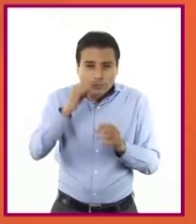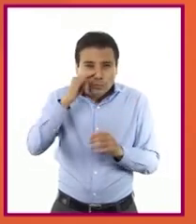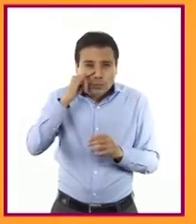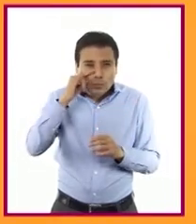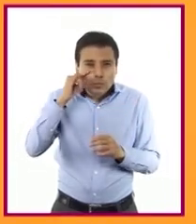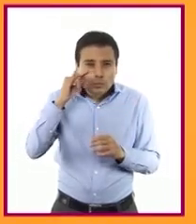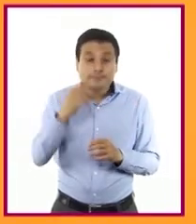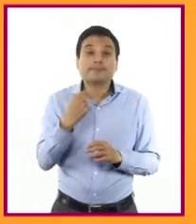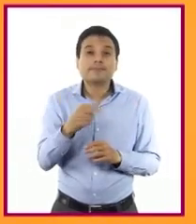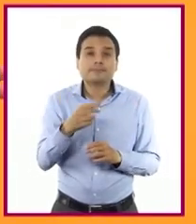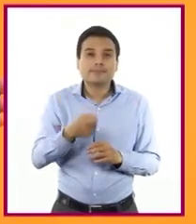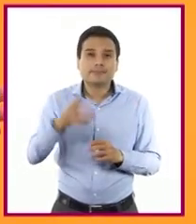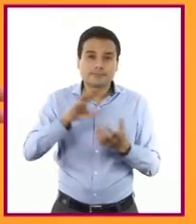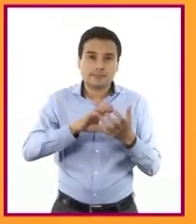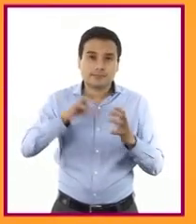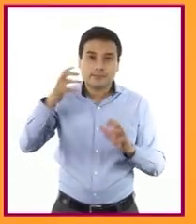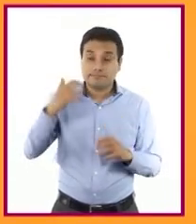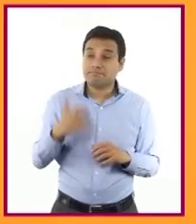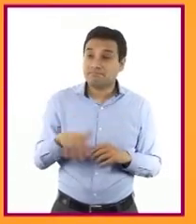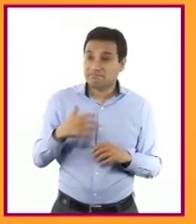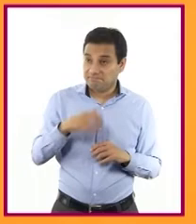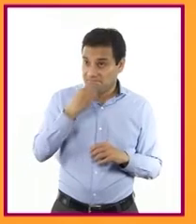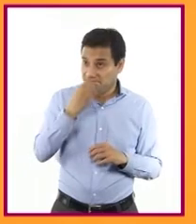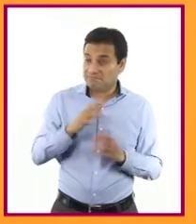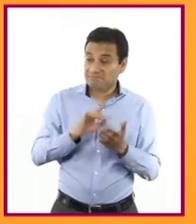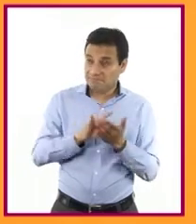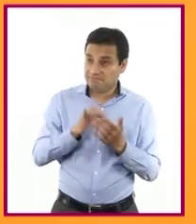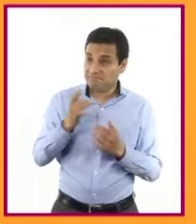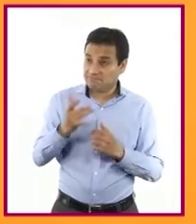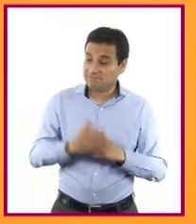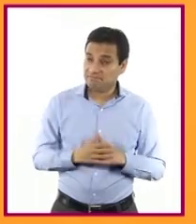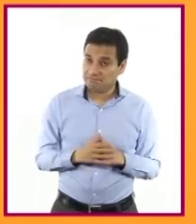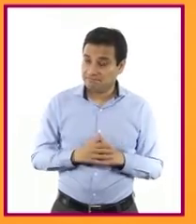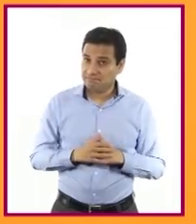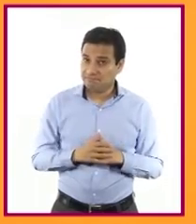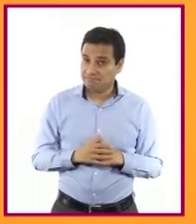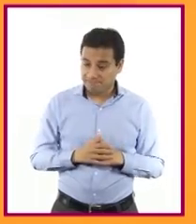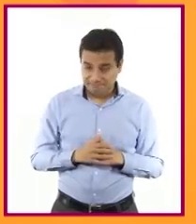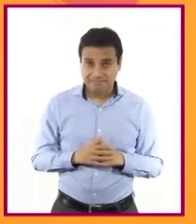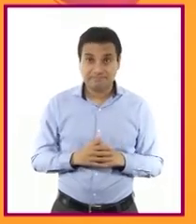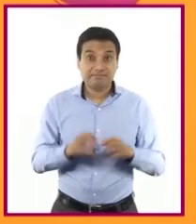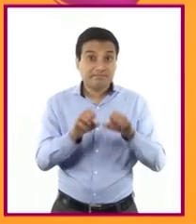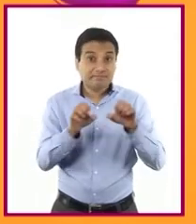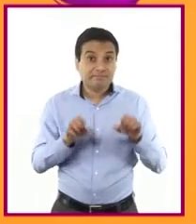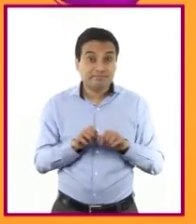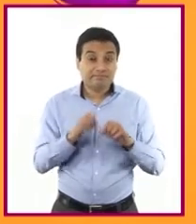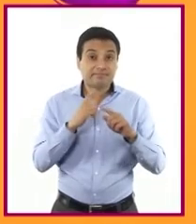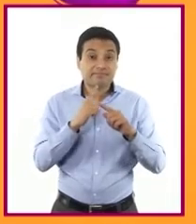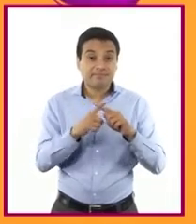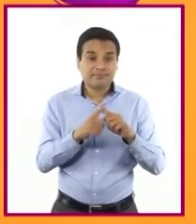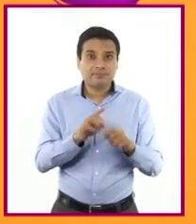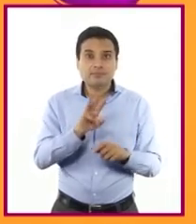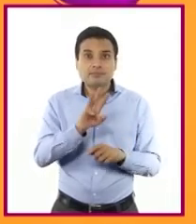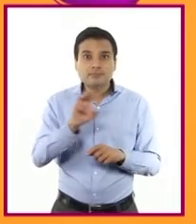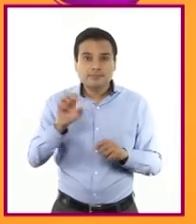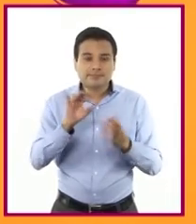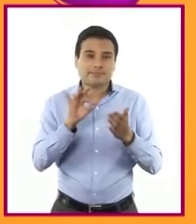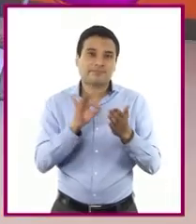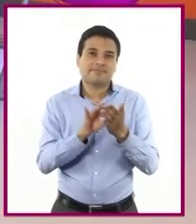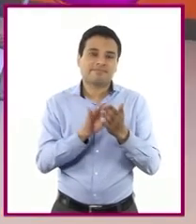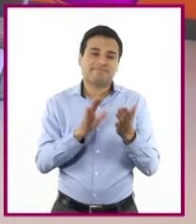moléculas. ¡Fascinante! Muy bien, equipo cromosomas, han llegado a 300